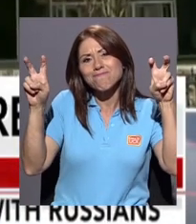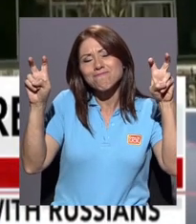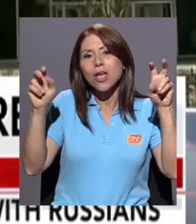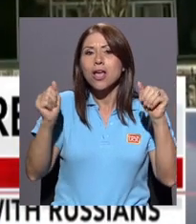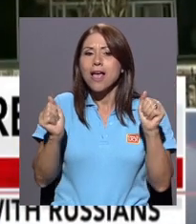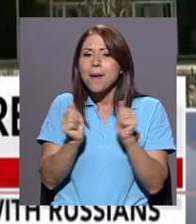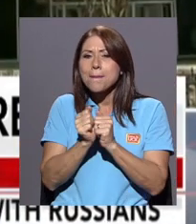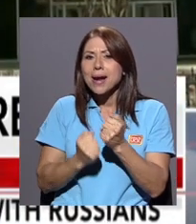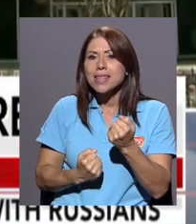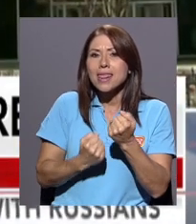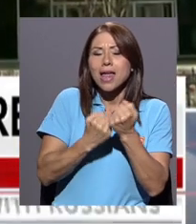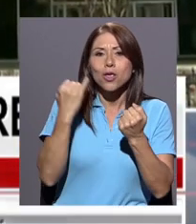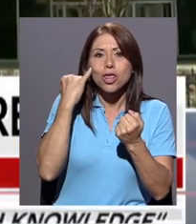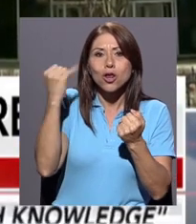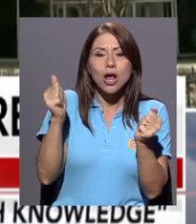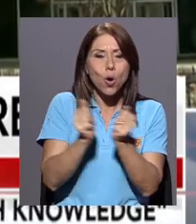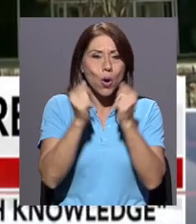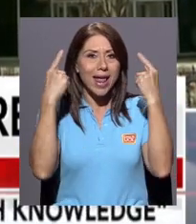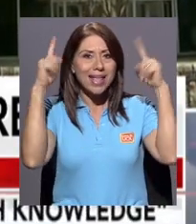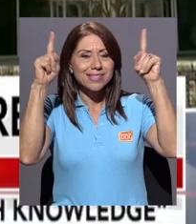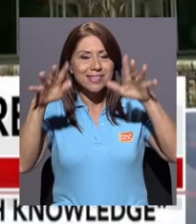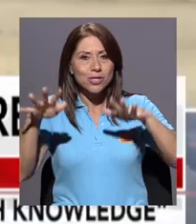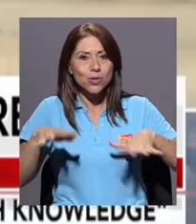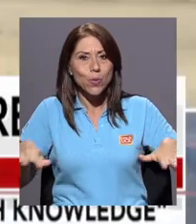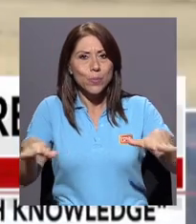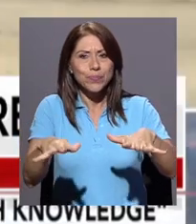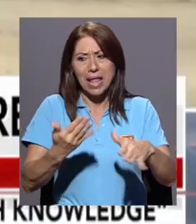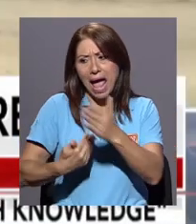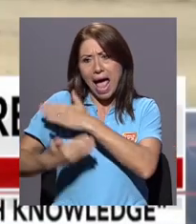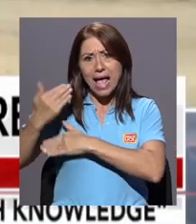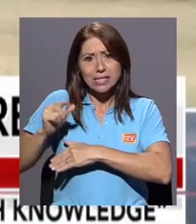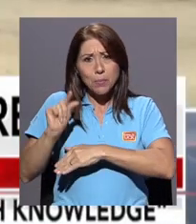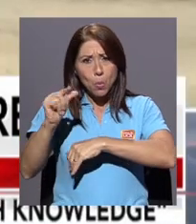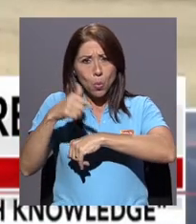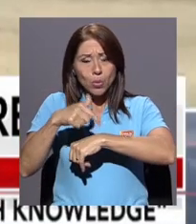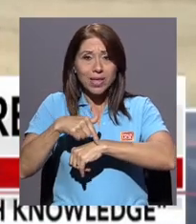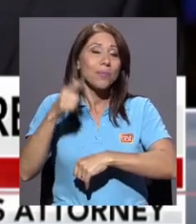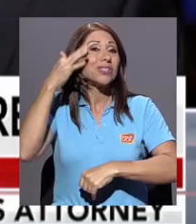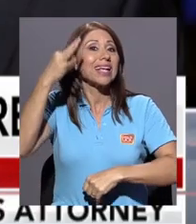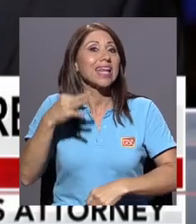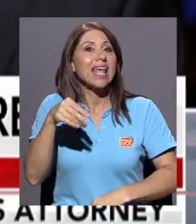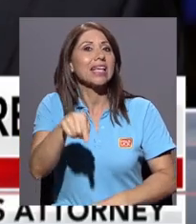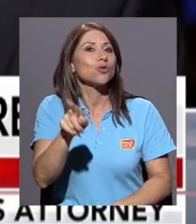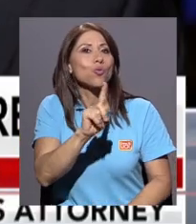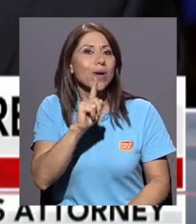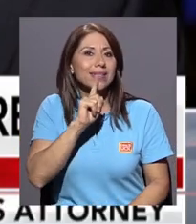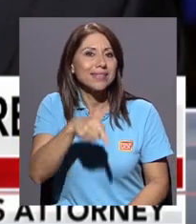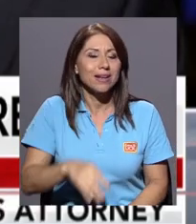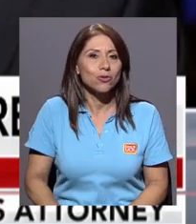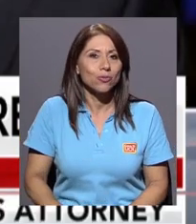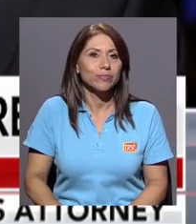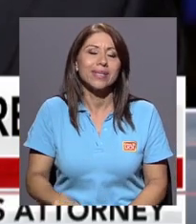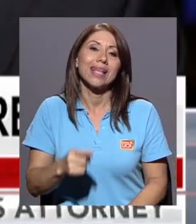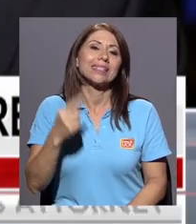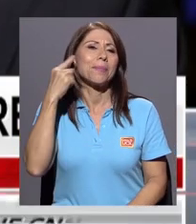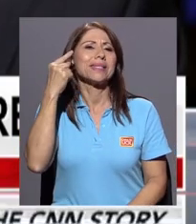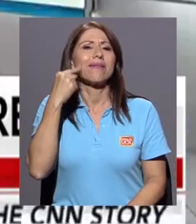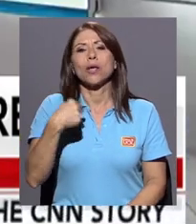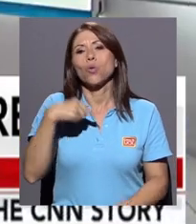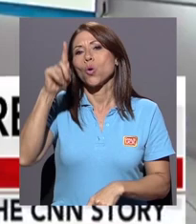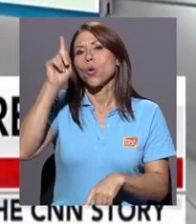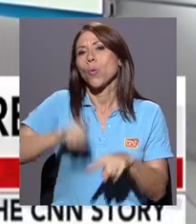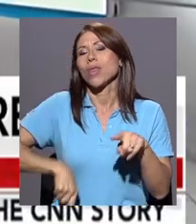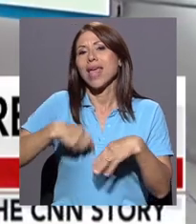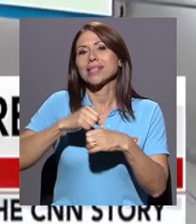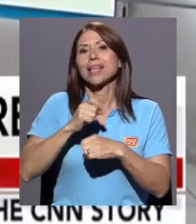partidario o ideológico con un gran éxito comercial. Hasta hace poco eso se pensaba que no era cierto, vale decir, que uno no podía ser un